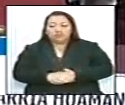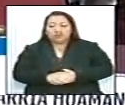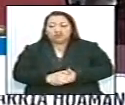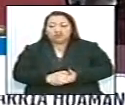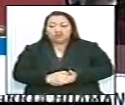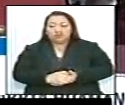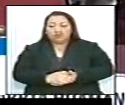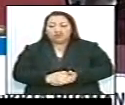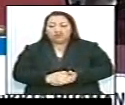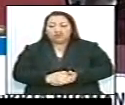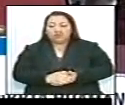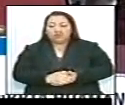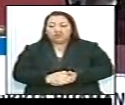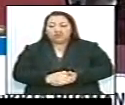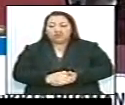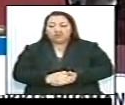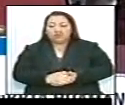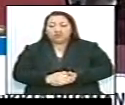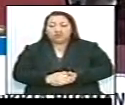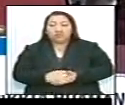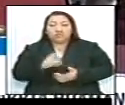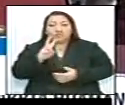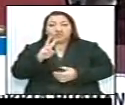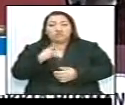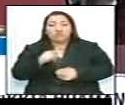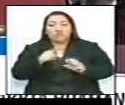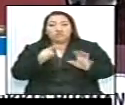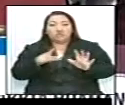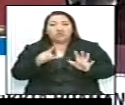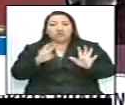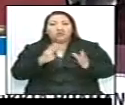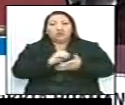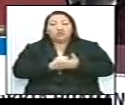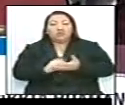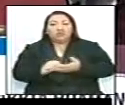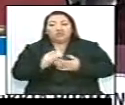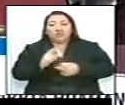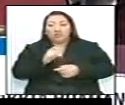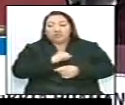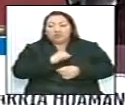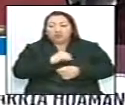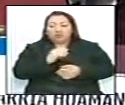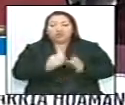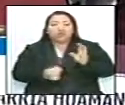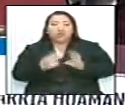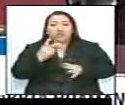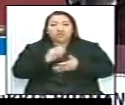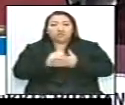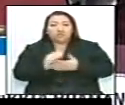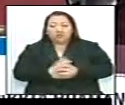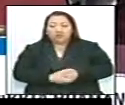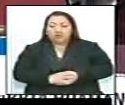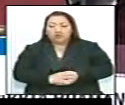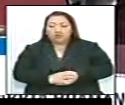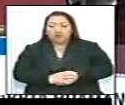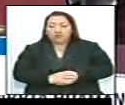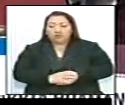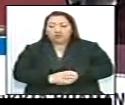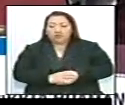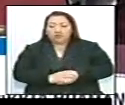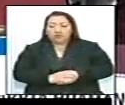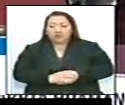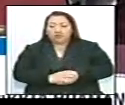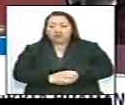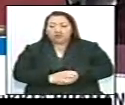partir de 2017 son 9 meses. Y ahora los organismos están pidiendo 12 meses. Entonces,